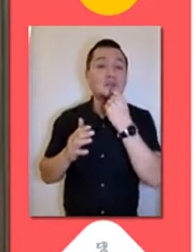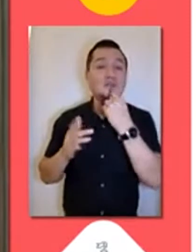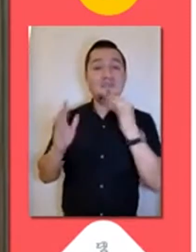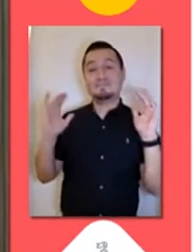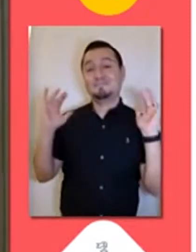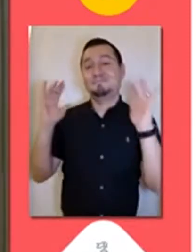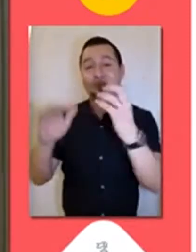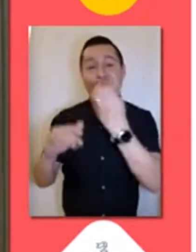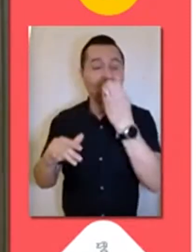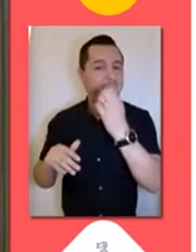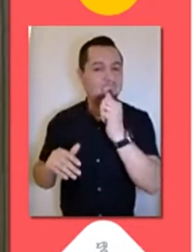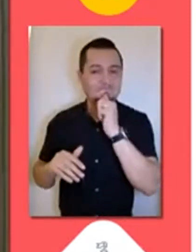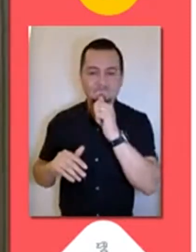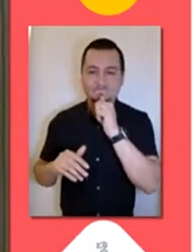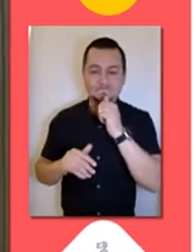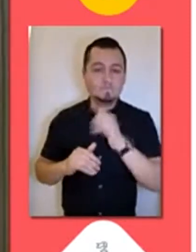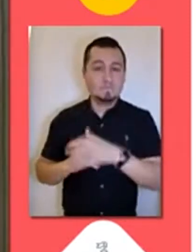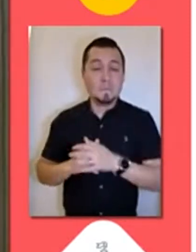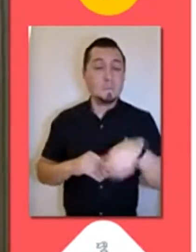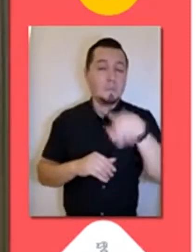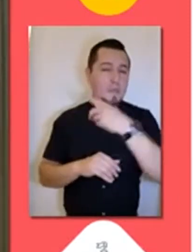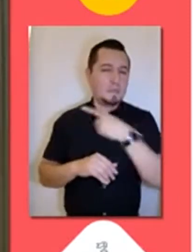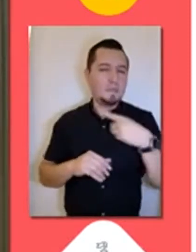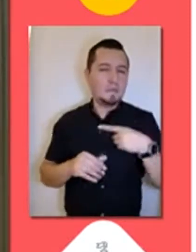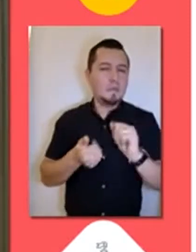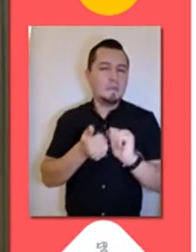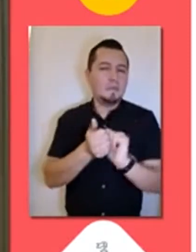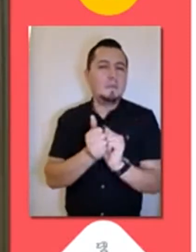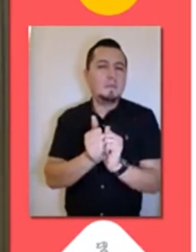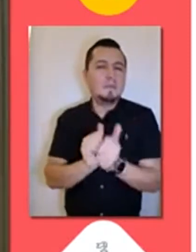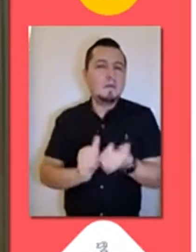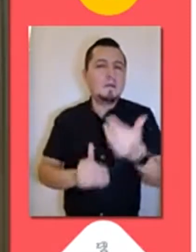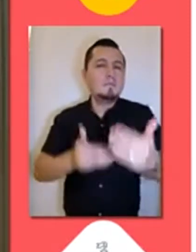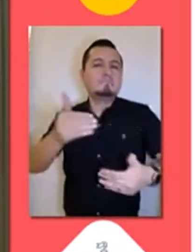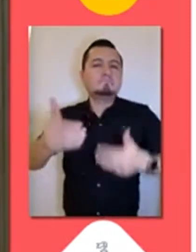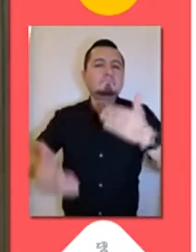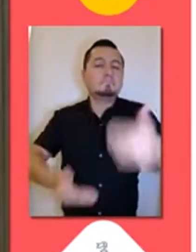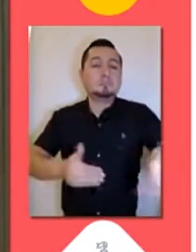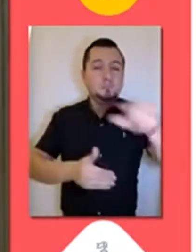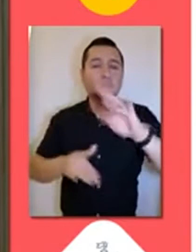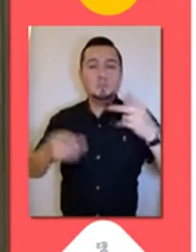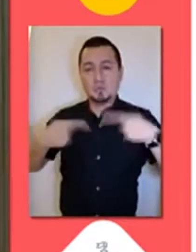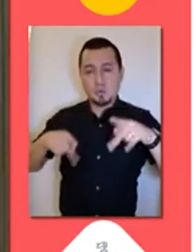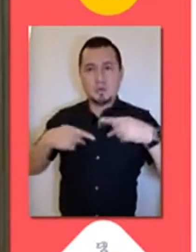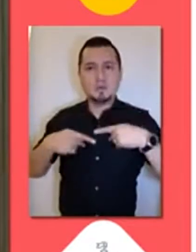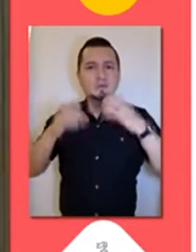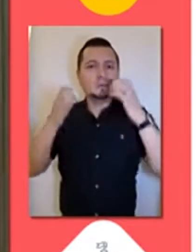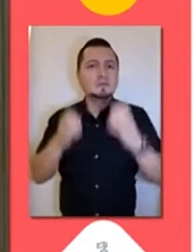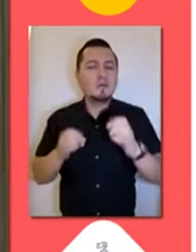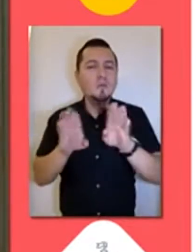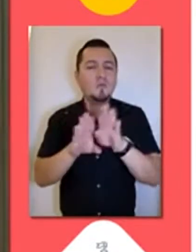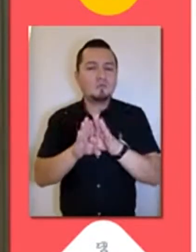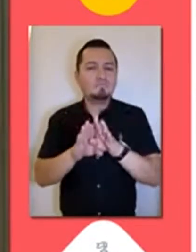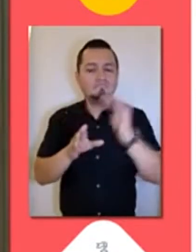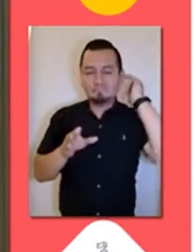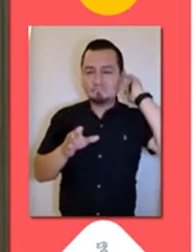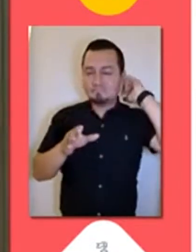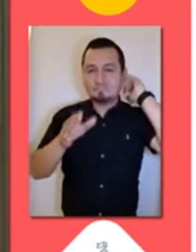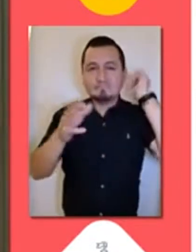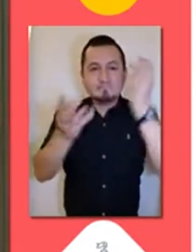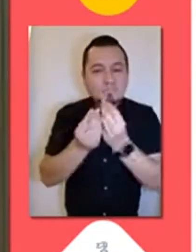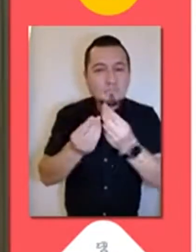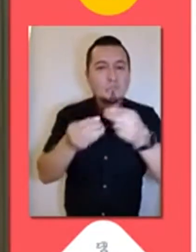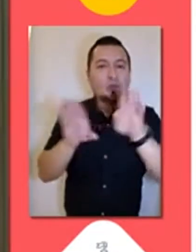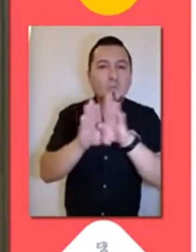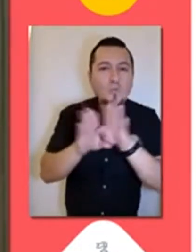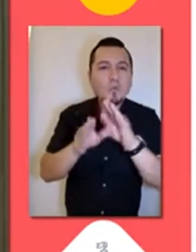pronto, lo que yo creo es que hay que irnos también paso a paso, porque estoy seguro que la gente lo que espera en este momento pues también es un